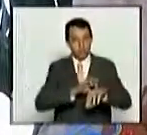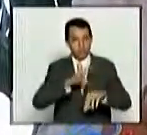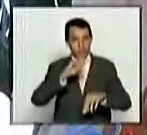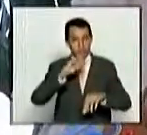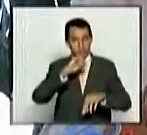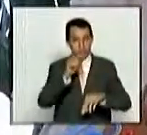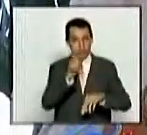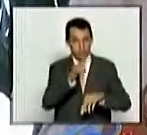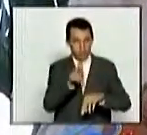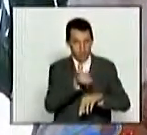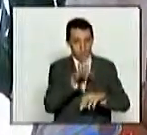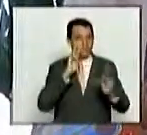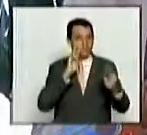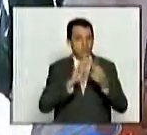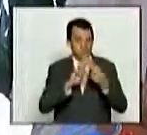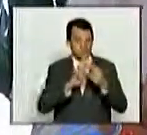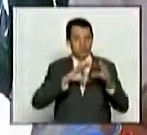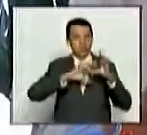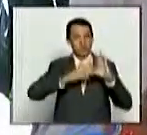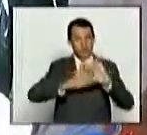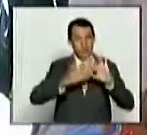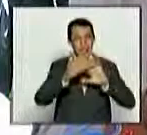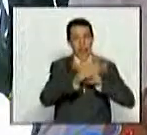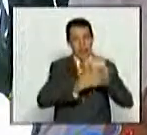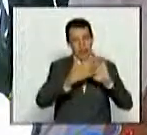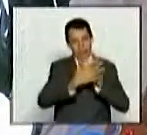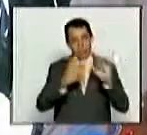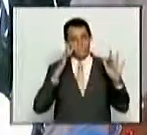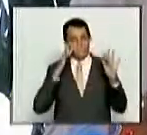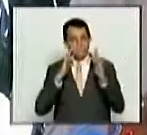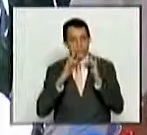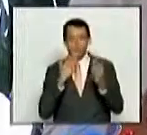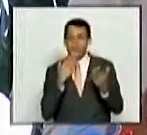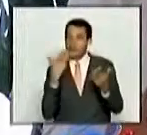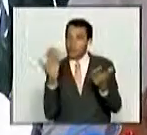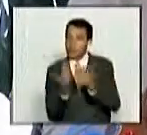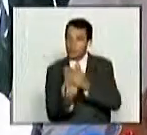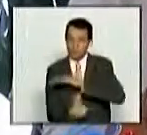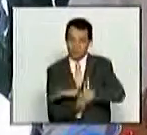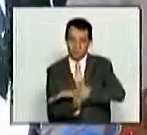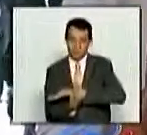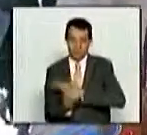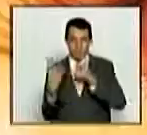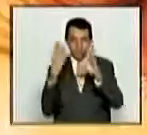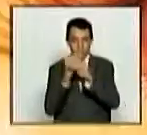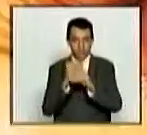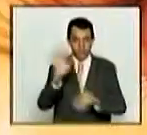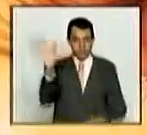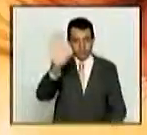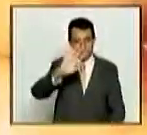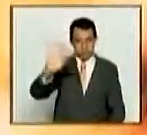Quiseno para que tengan la oportunidad de estarlos revisando. Muchas gracias por estar con nosotros. Feliz noche.